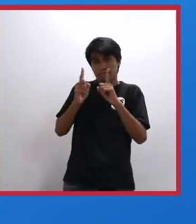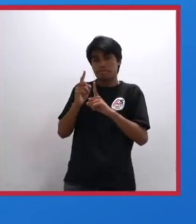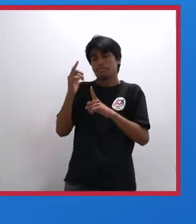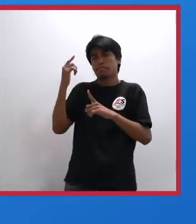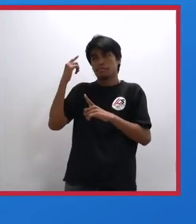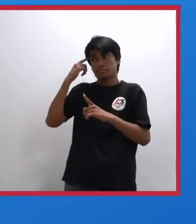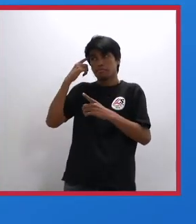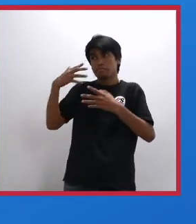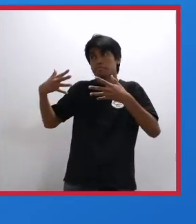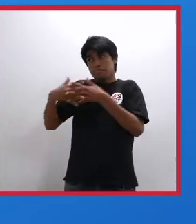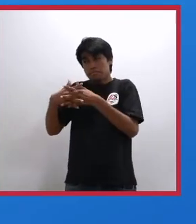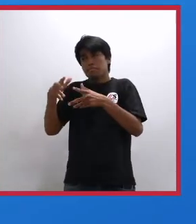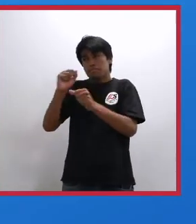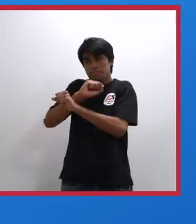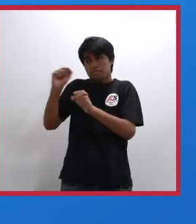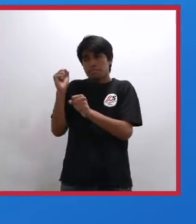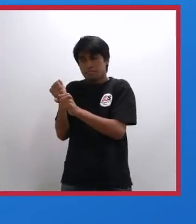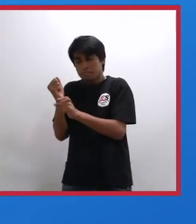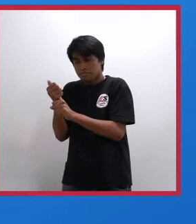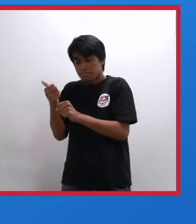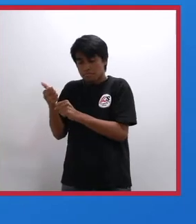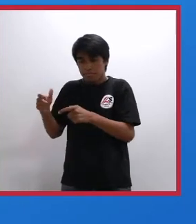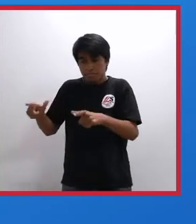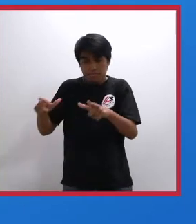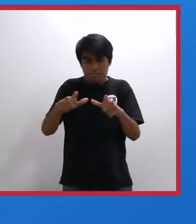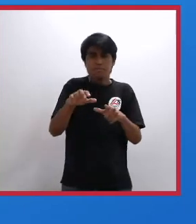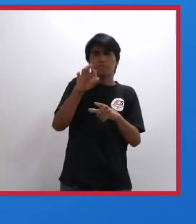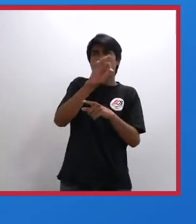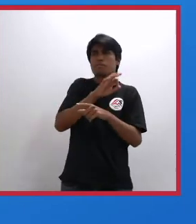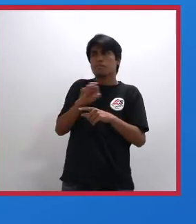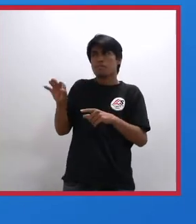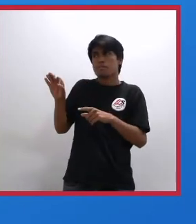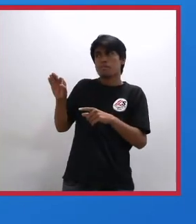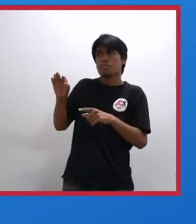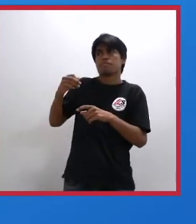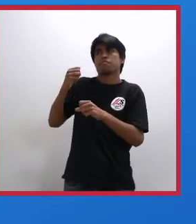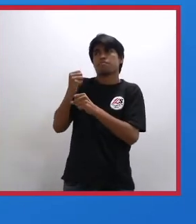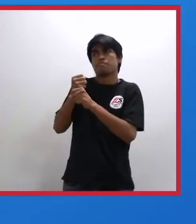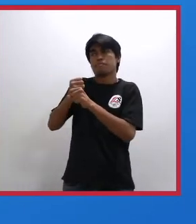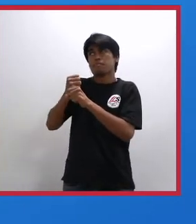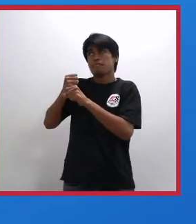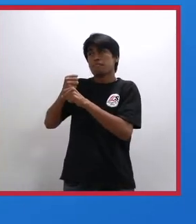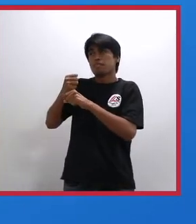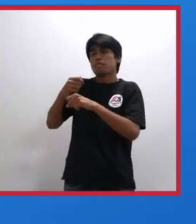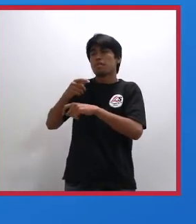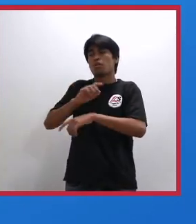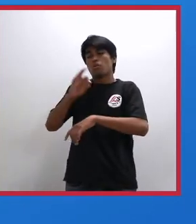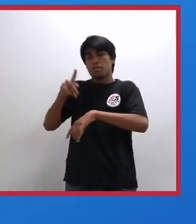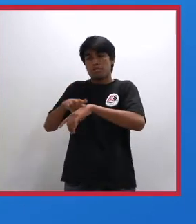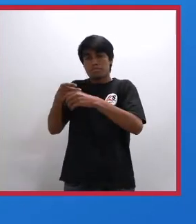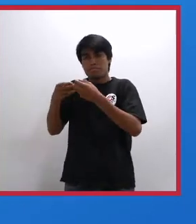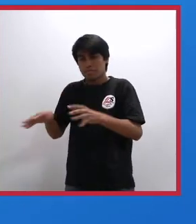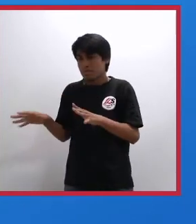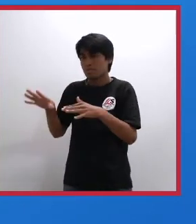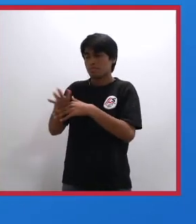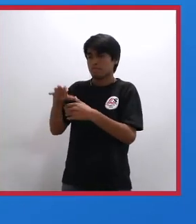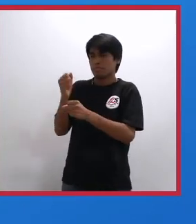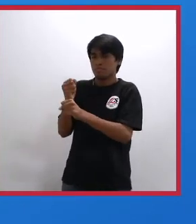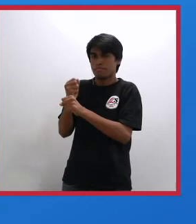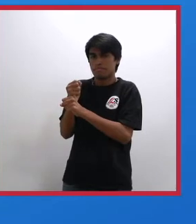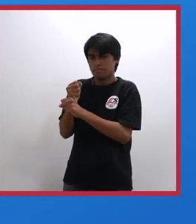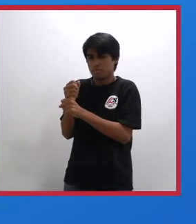cuadrillas coinciden en un mismo sitio, como para compensar el tiempo perdido. En ese